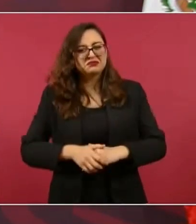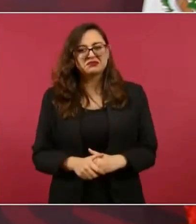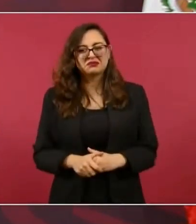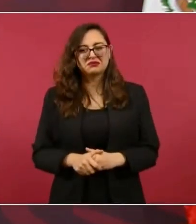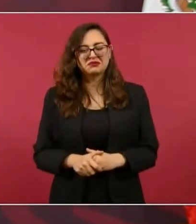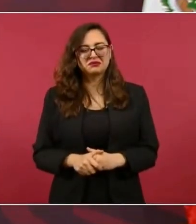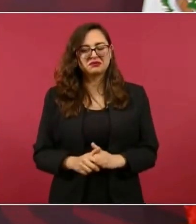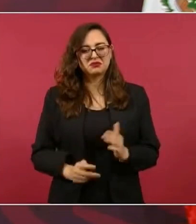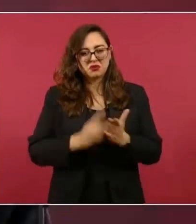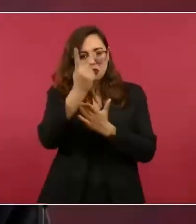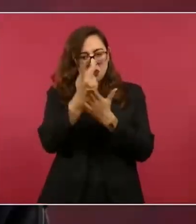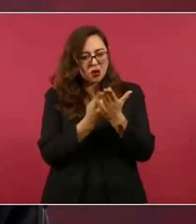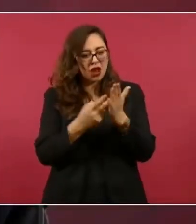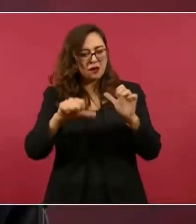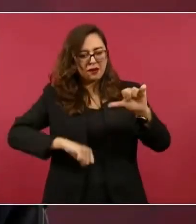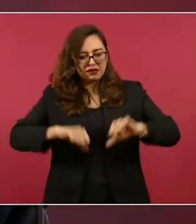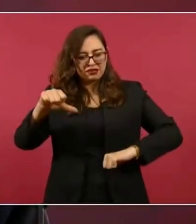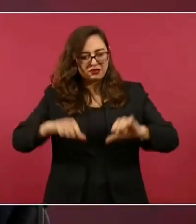y un programa de acción?